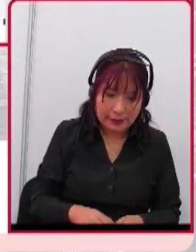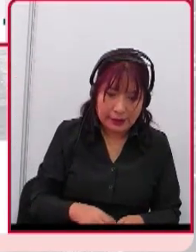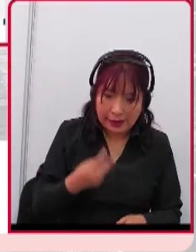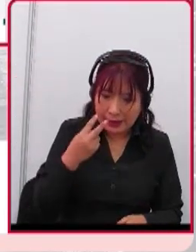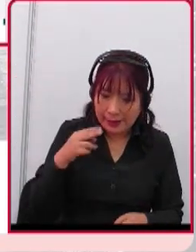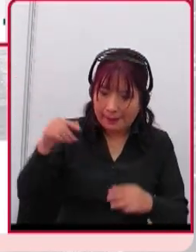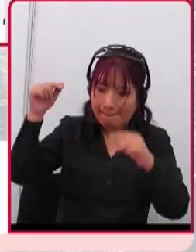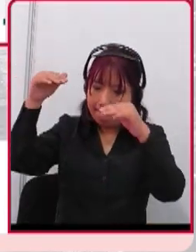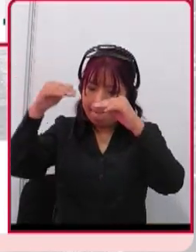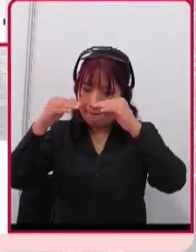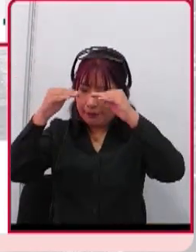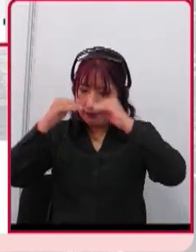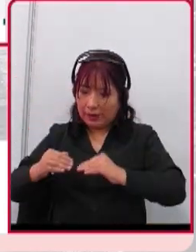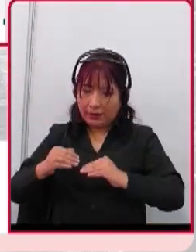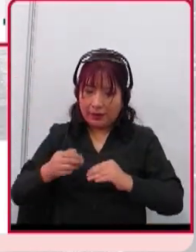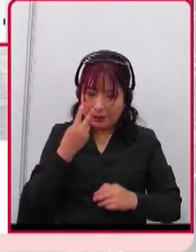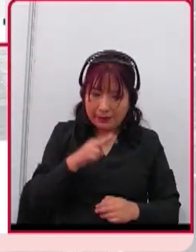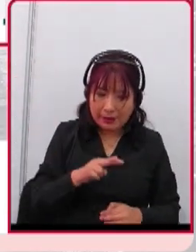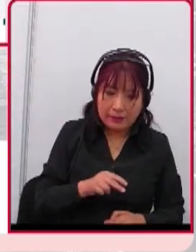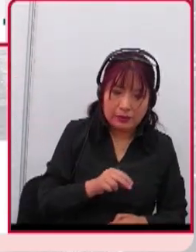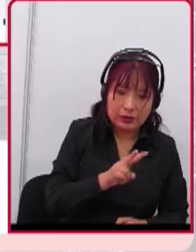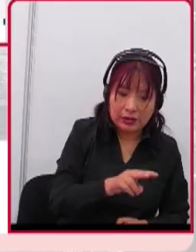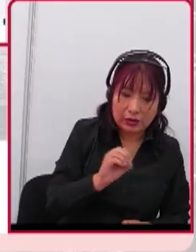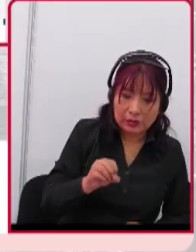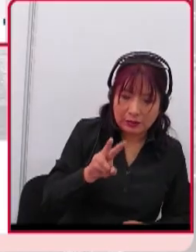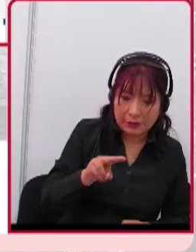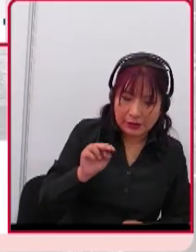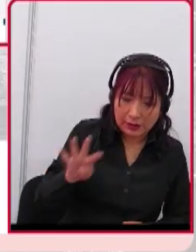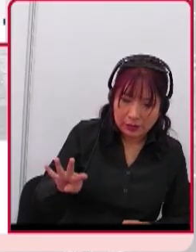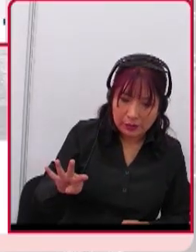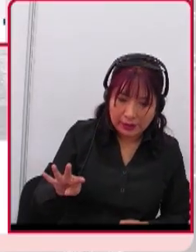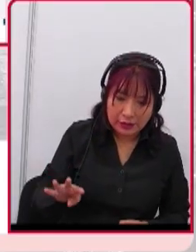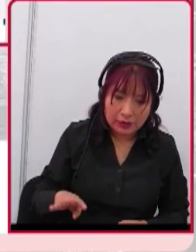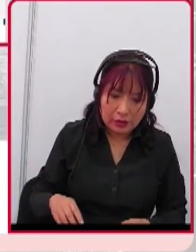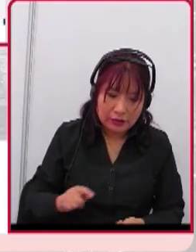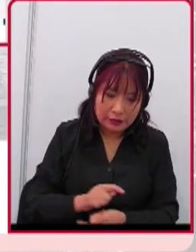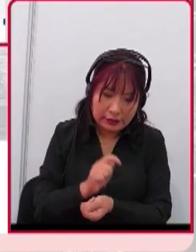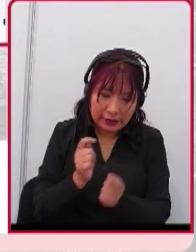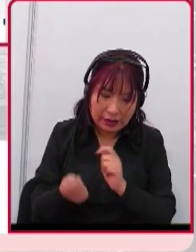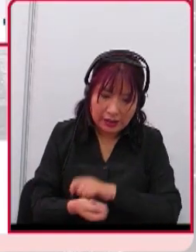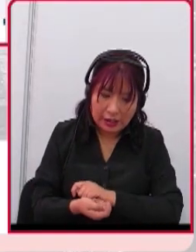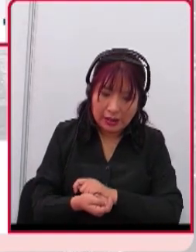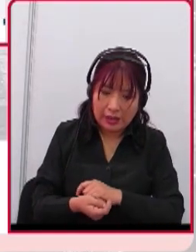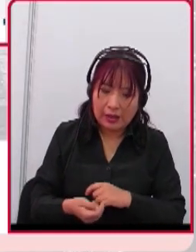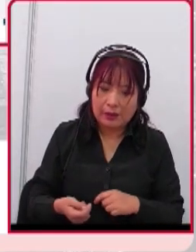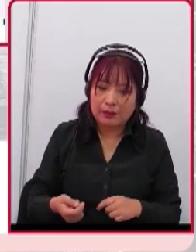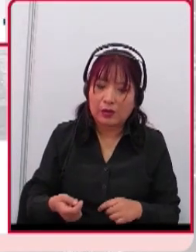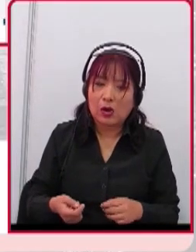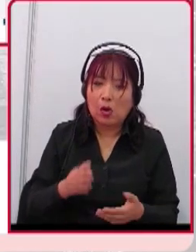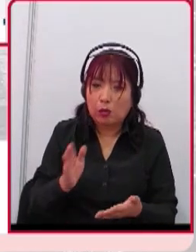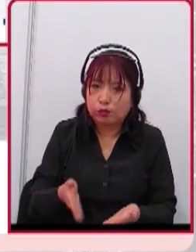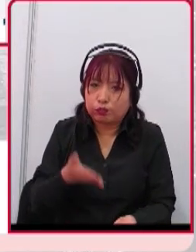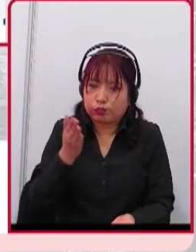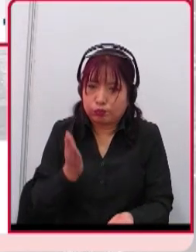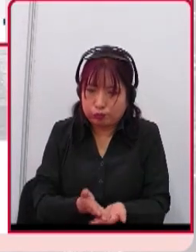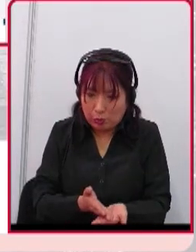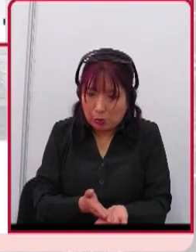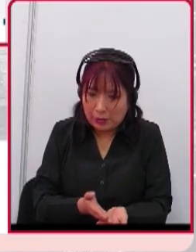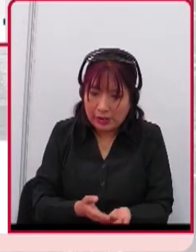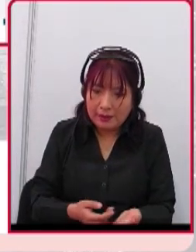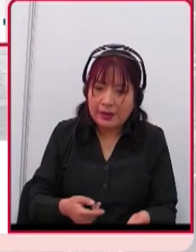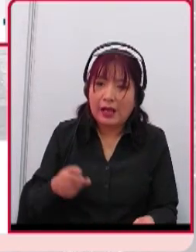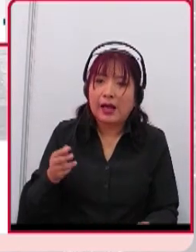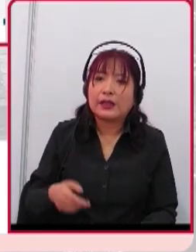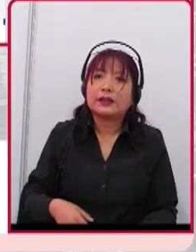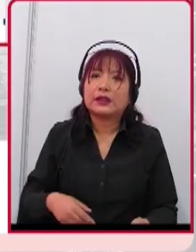2024, por el concepto de canon minero, regalías, derecho de vigencia y penalidad. Y cómo fue justamente la participación, ¿no es cierto?